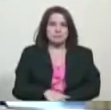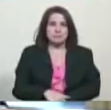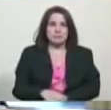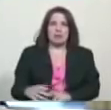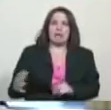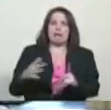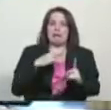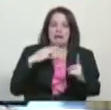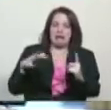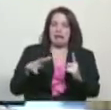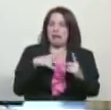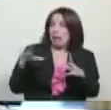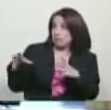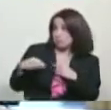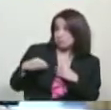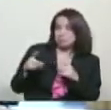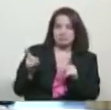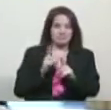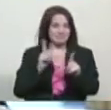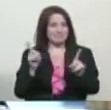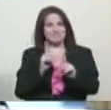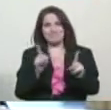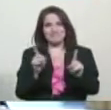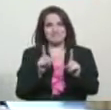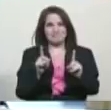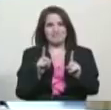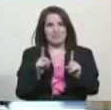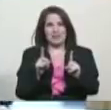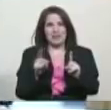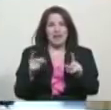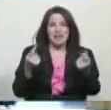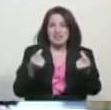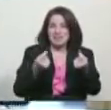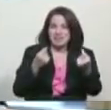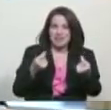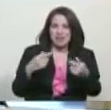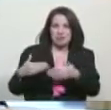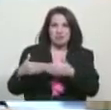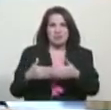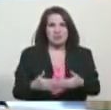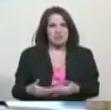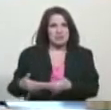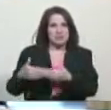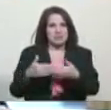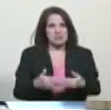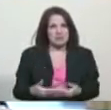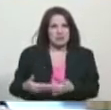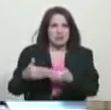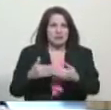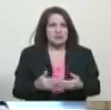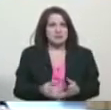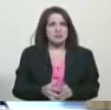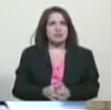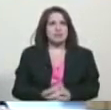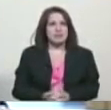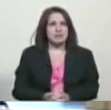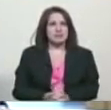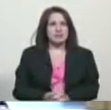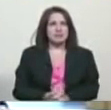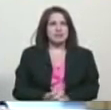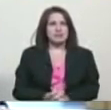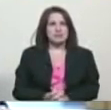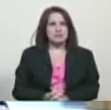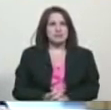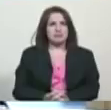de ningún tipo, de ningún imperio. Que el mundo abra los ojos y vea la locura de Donald Trump